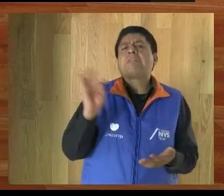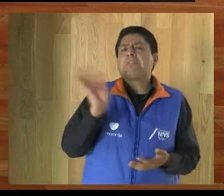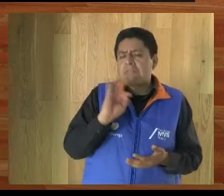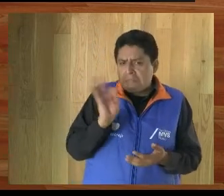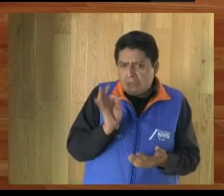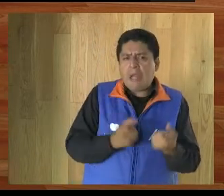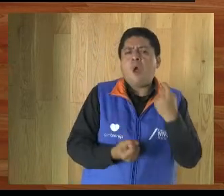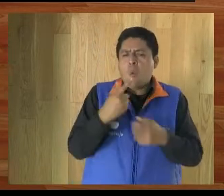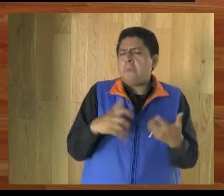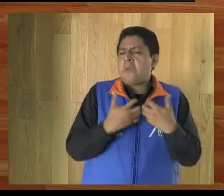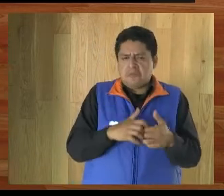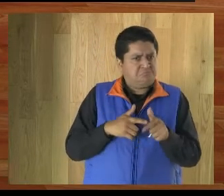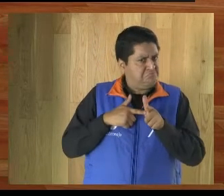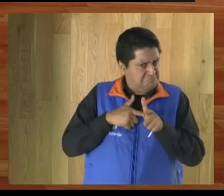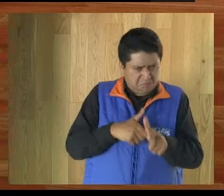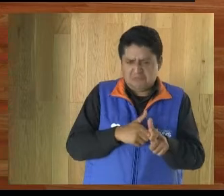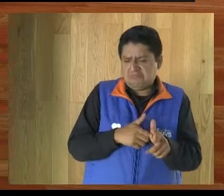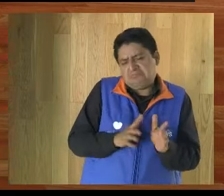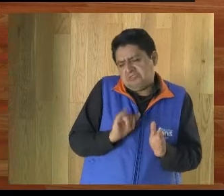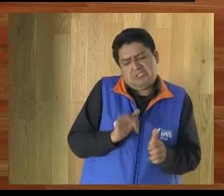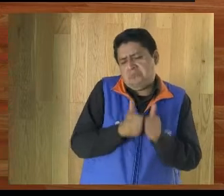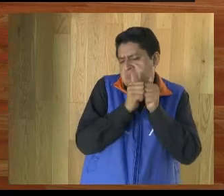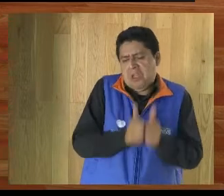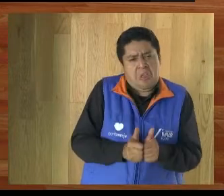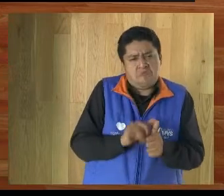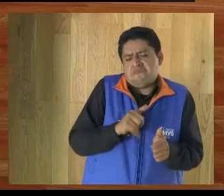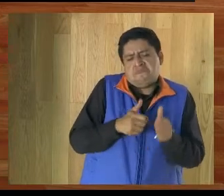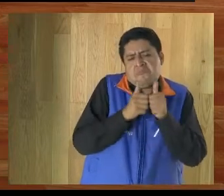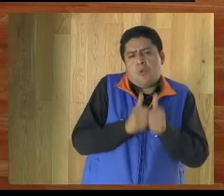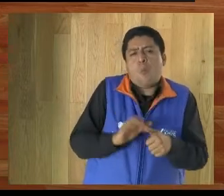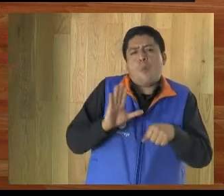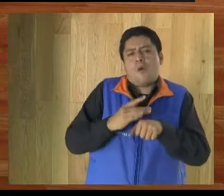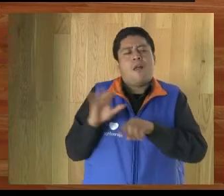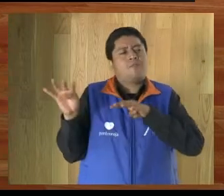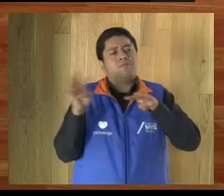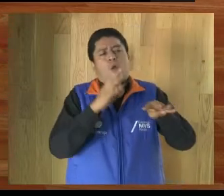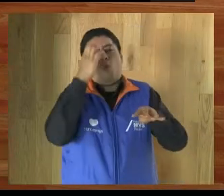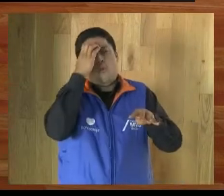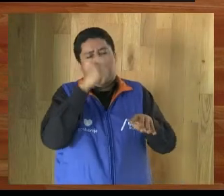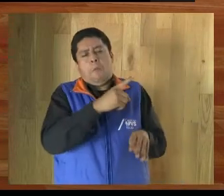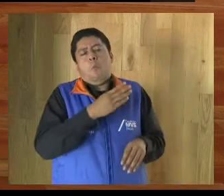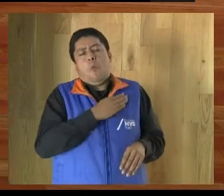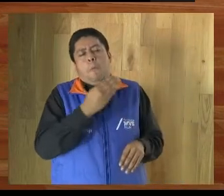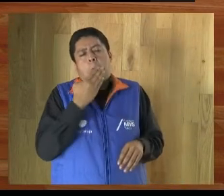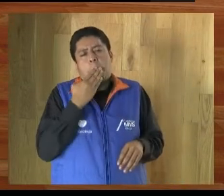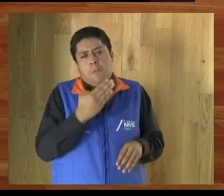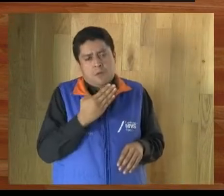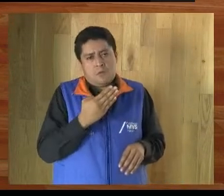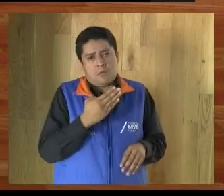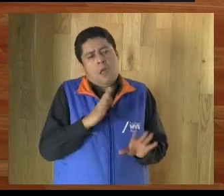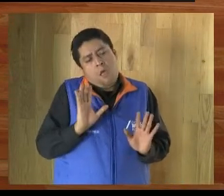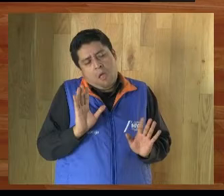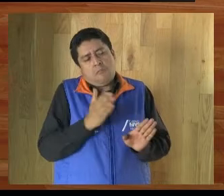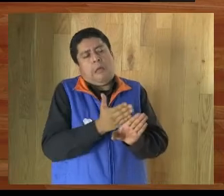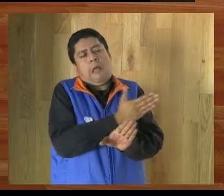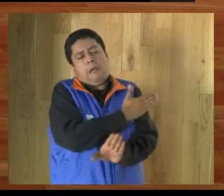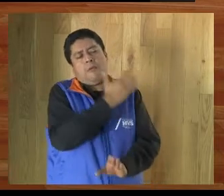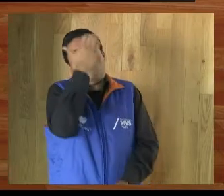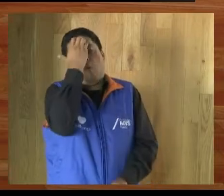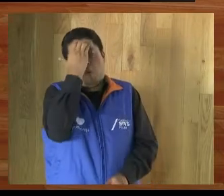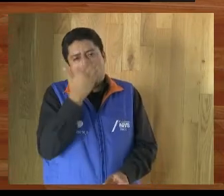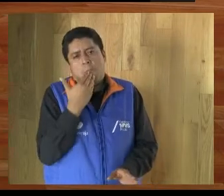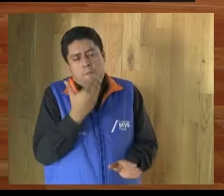sector y pues están tomando medidas, ¿no? Entonces, la reputación, las crisis